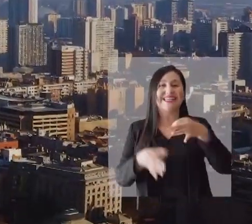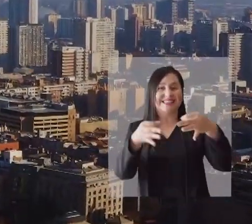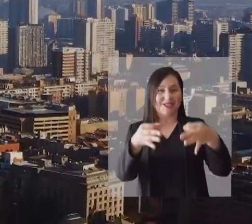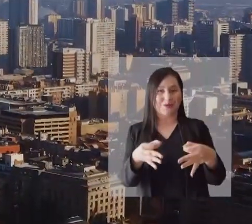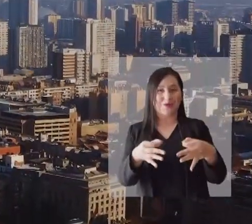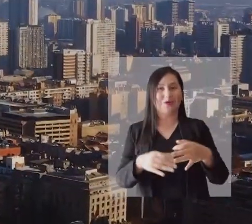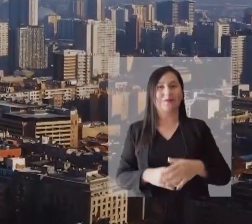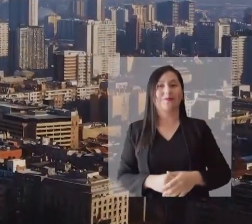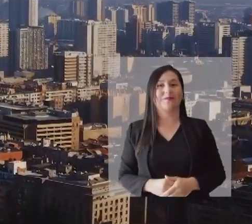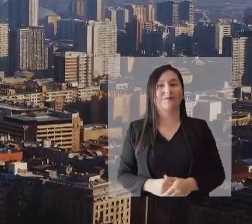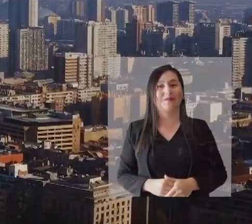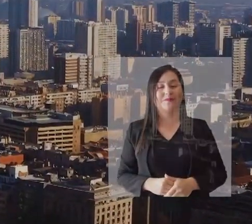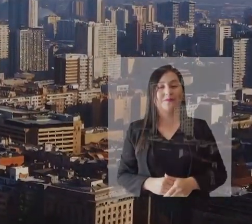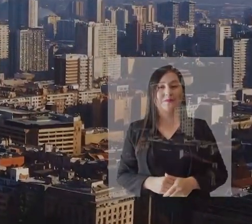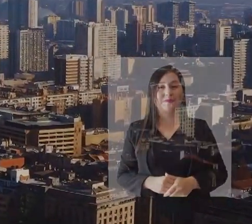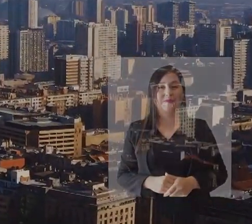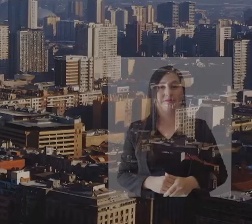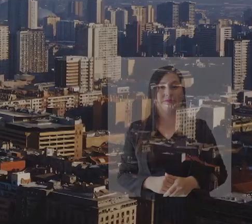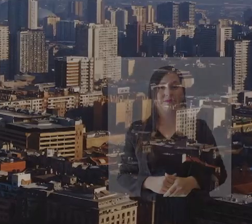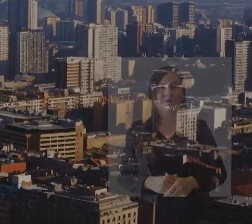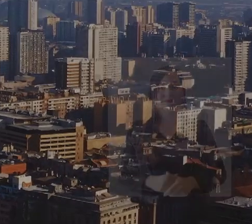chile seguro